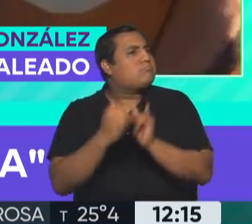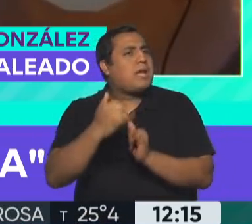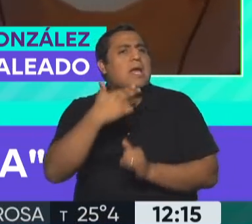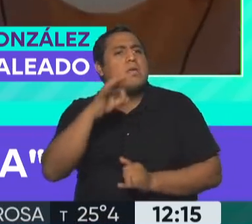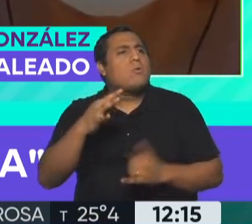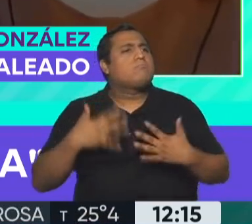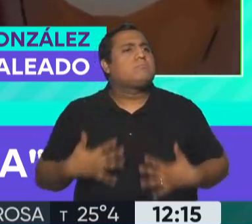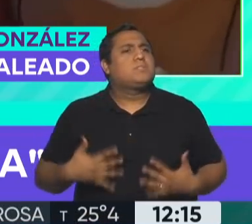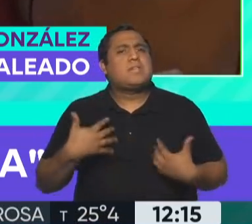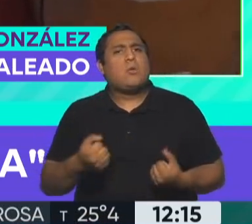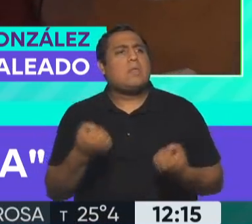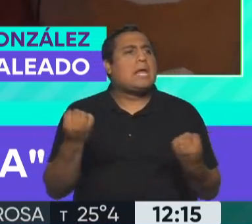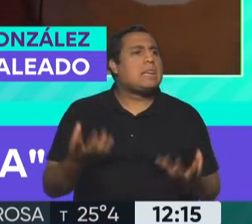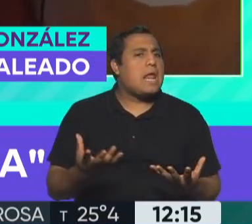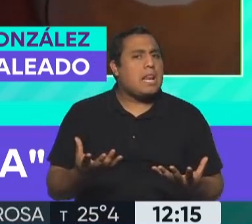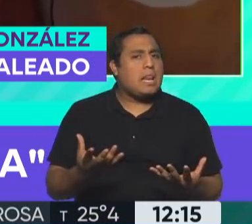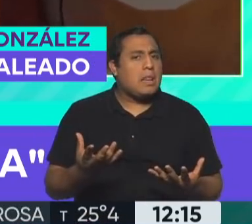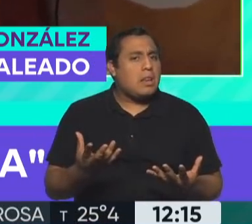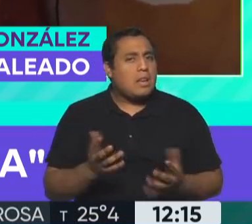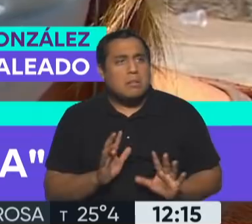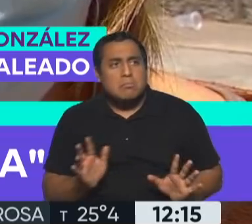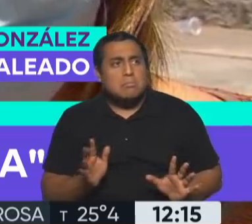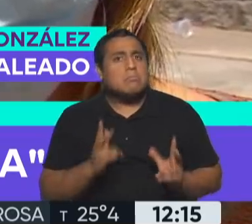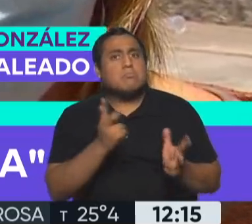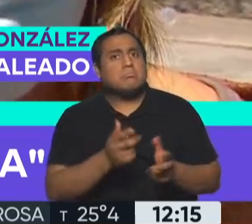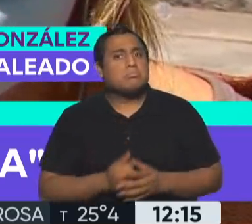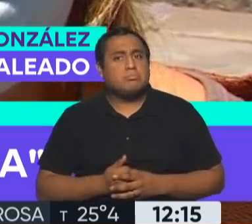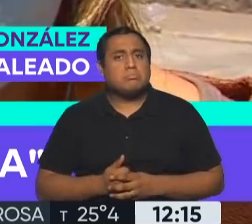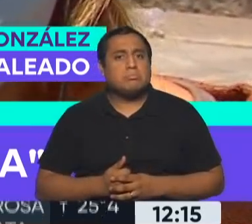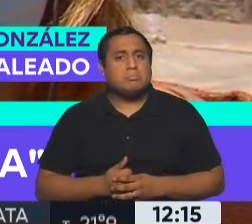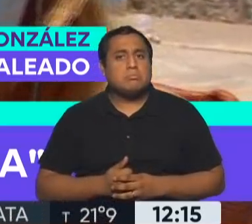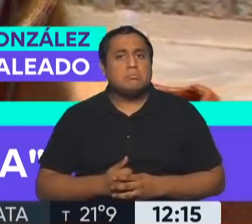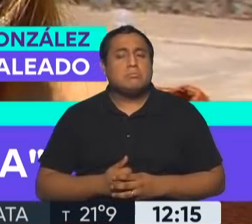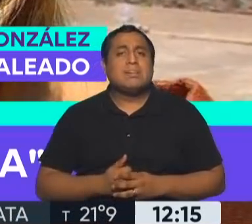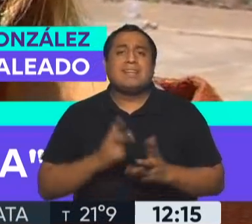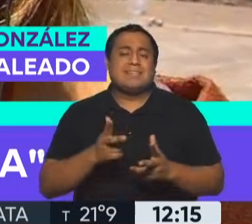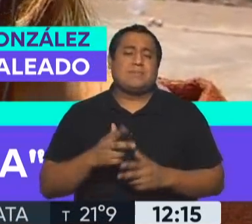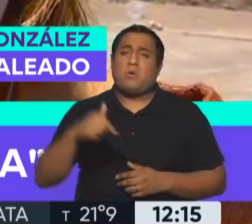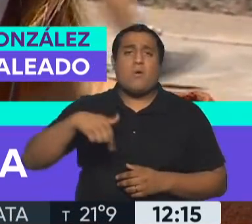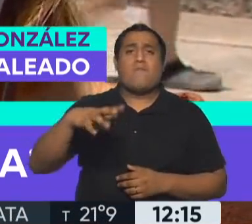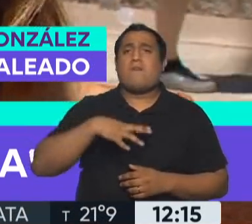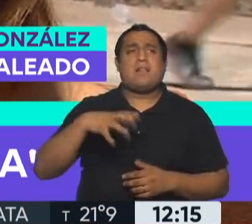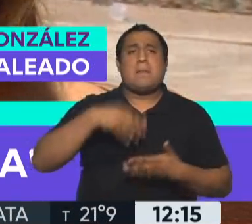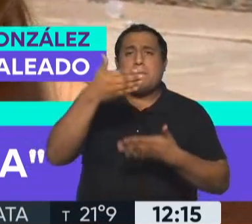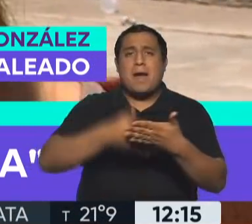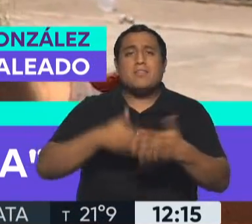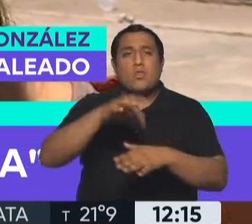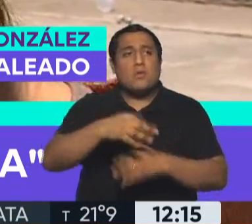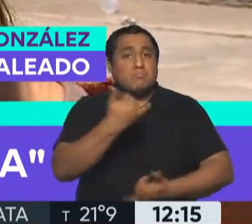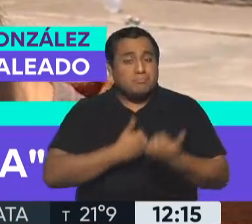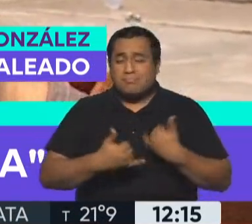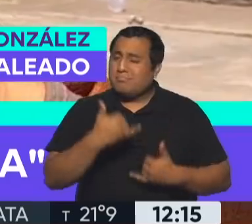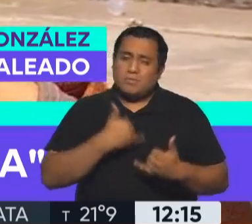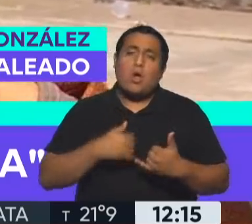salud de su hijo? ¿Cuál es la información o el último parte que tiene? Hoy todavía no recibí ningún parte, hasta hoy a la madrugada, que